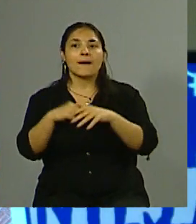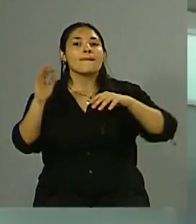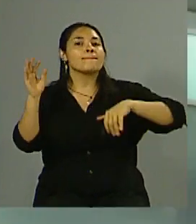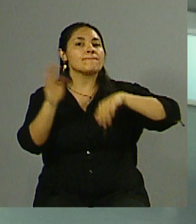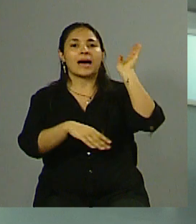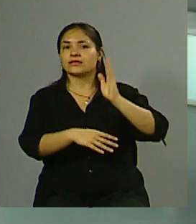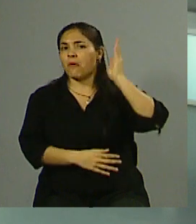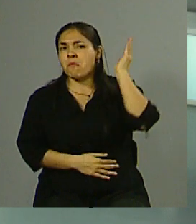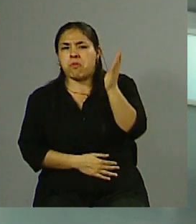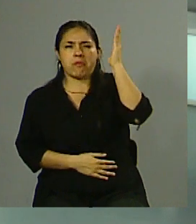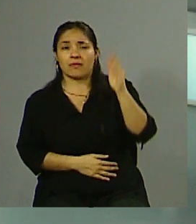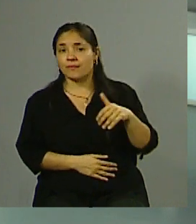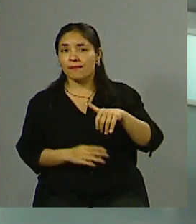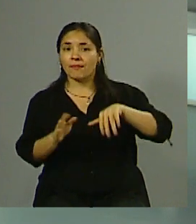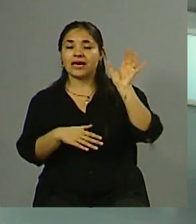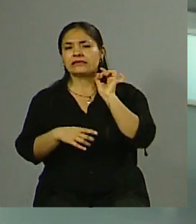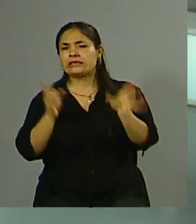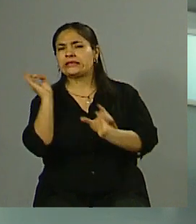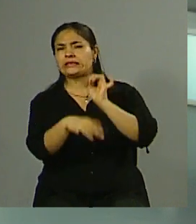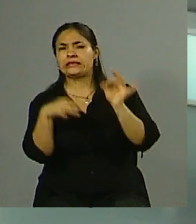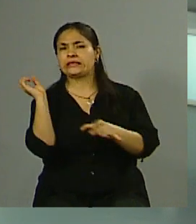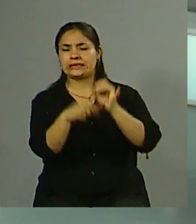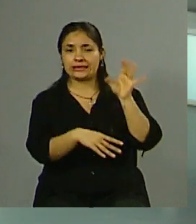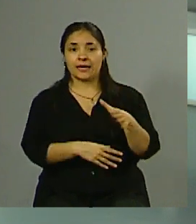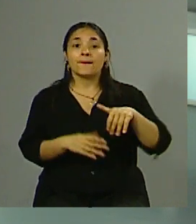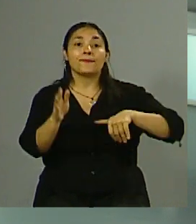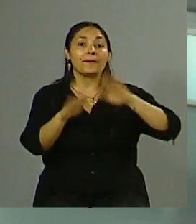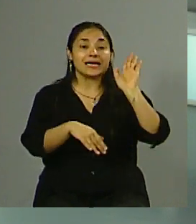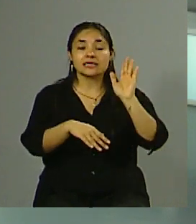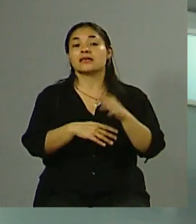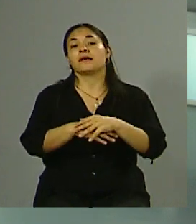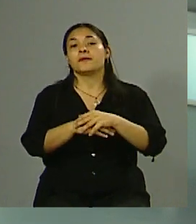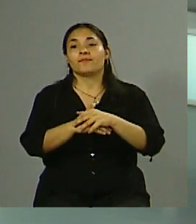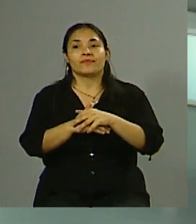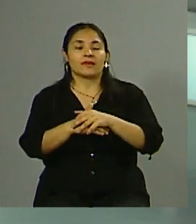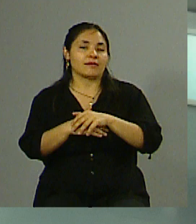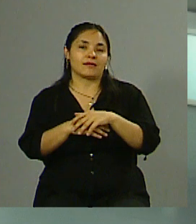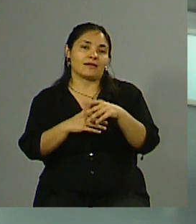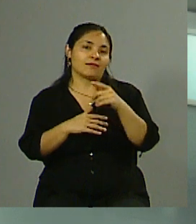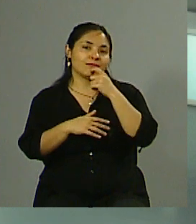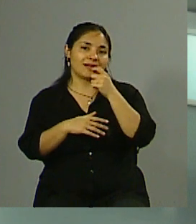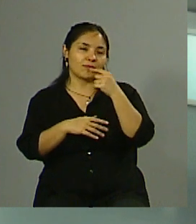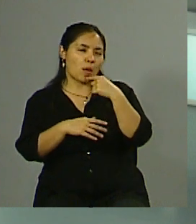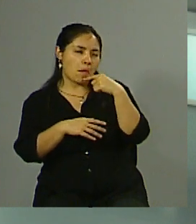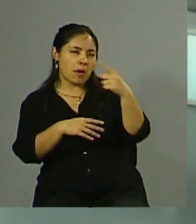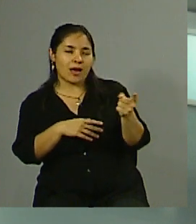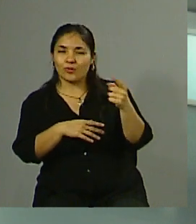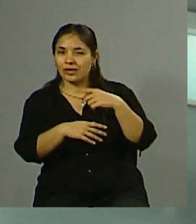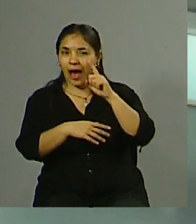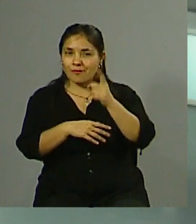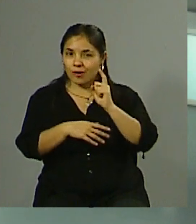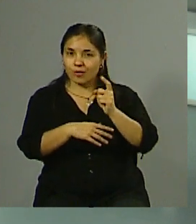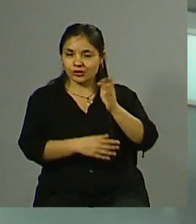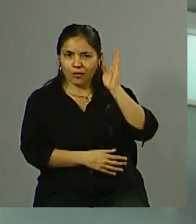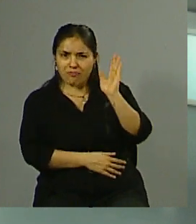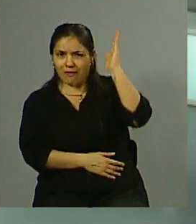más golpes o chicanas o directamente esto de cuando uno va y te golpean el talón, creo que fue